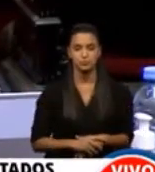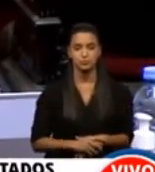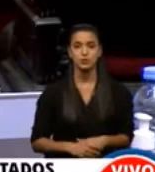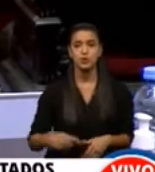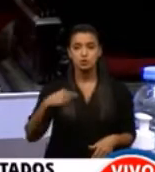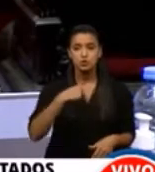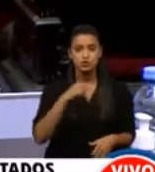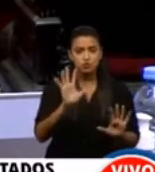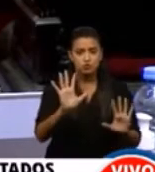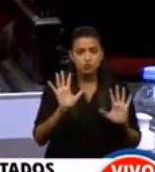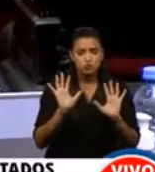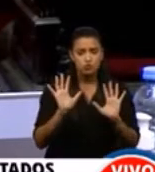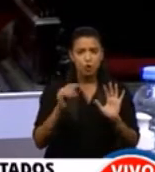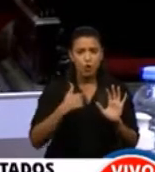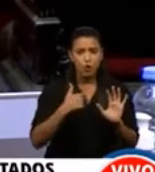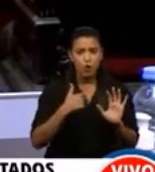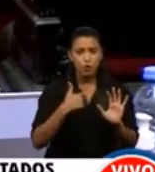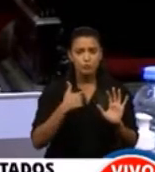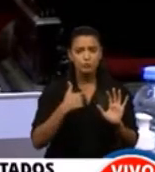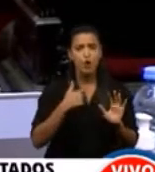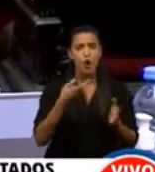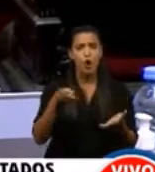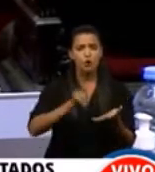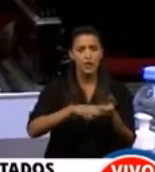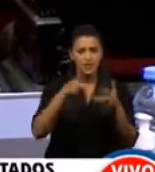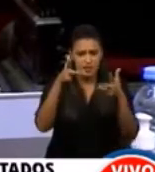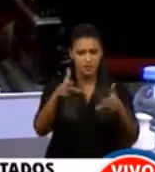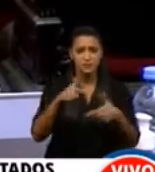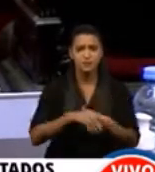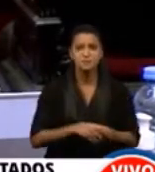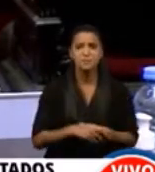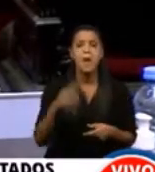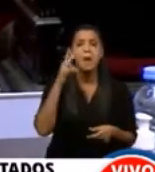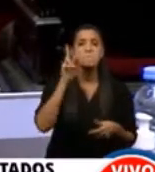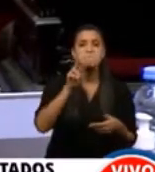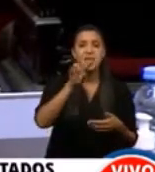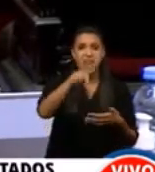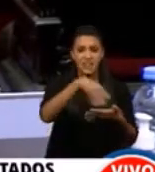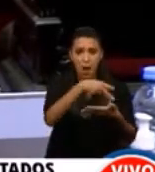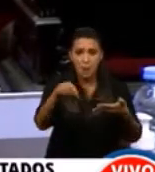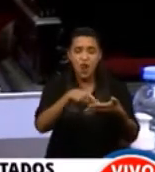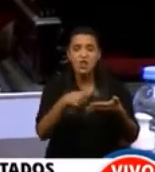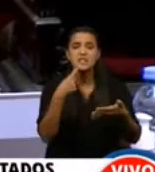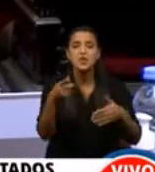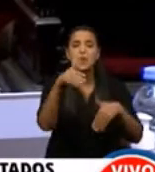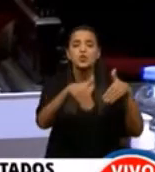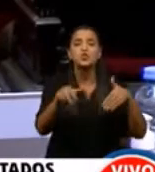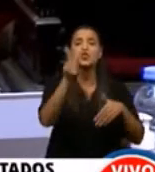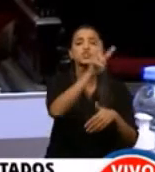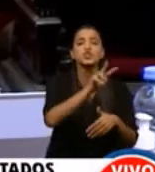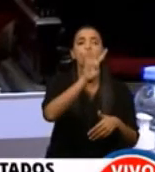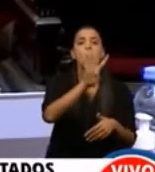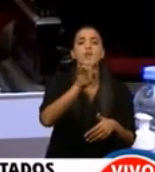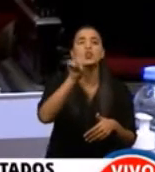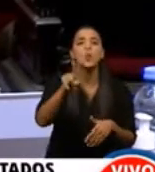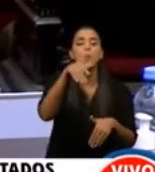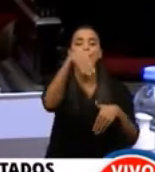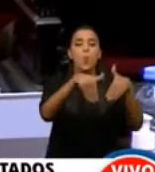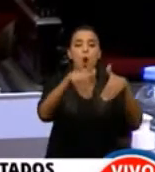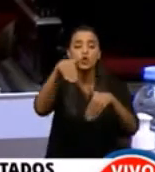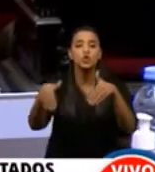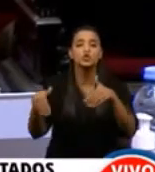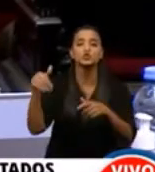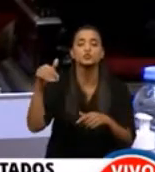yo me permite regar recalcar les invito a que miren el tablero que hay una votación con 241 votos